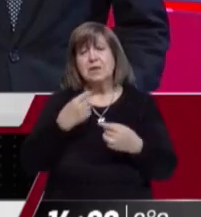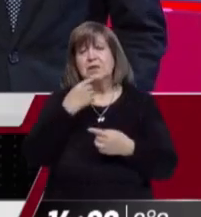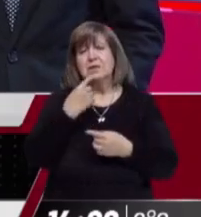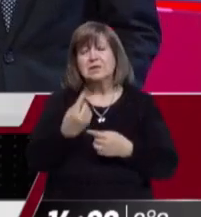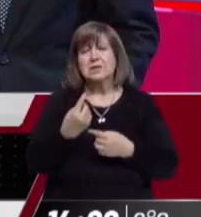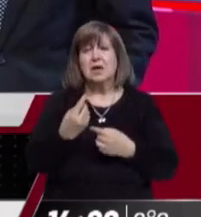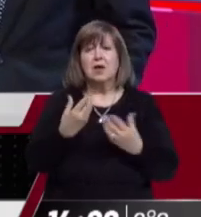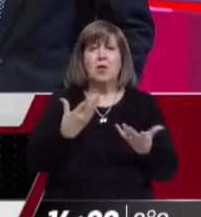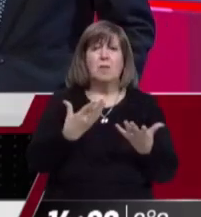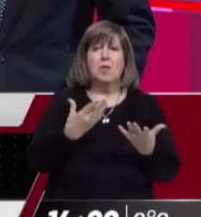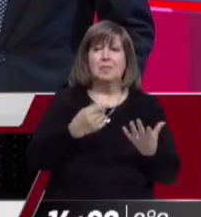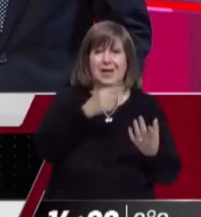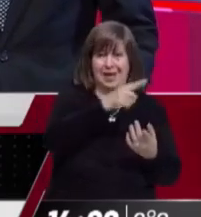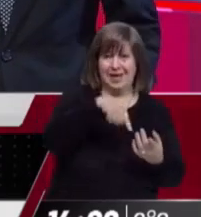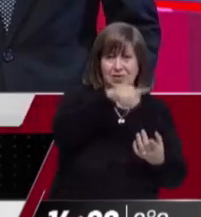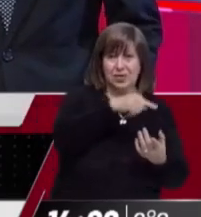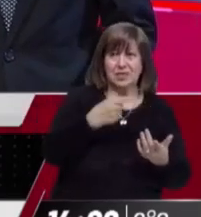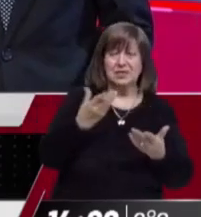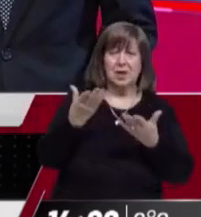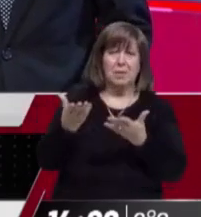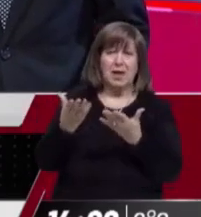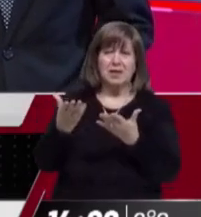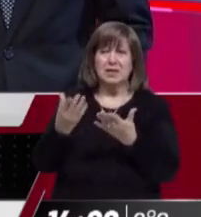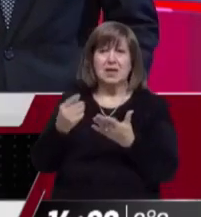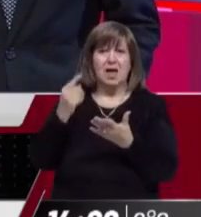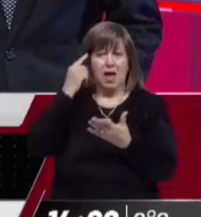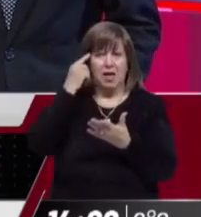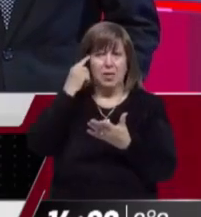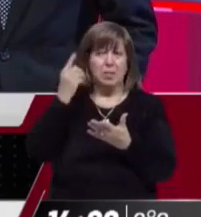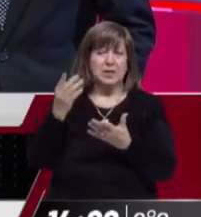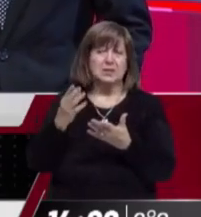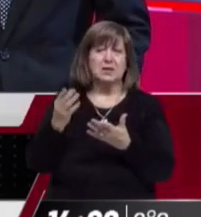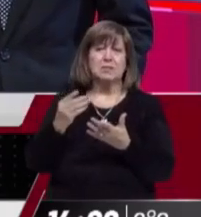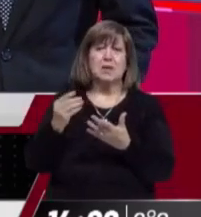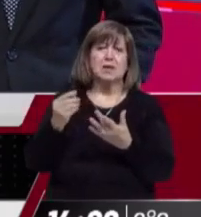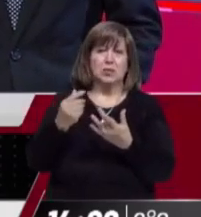área al Hospital Lago Mayor van a poder manejar tranquilamente todas las áreas de forma correcta. Bueno.